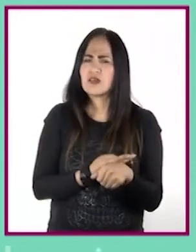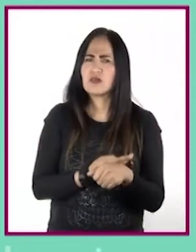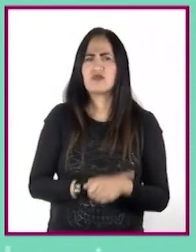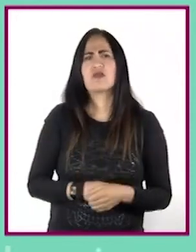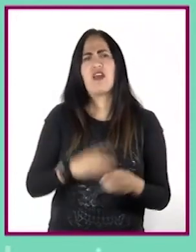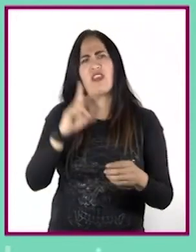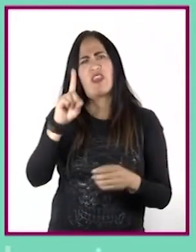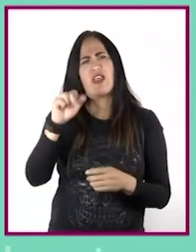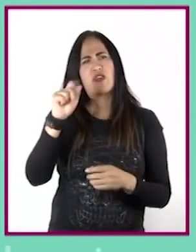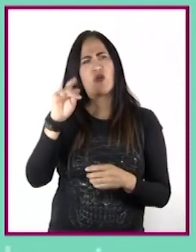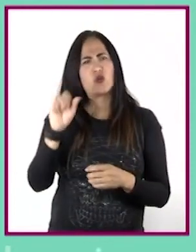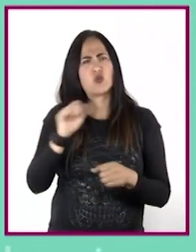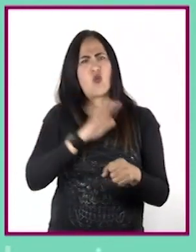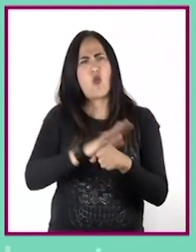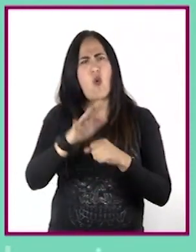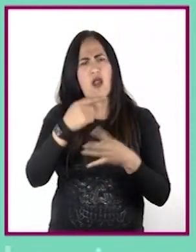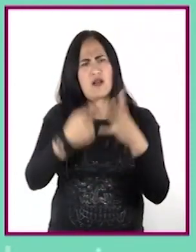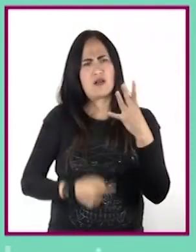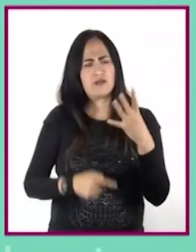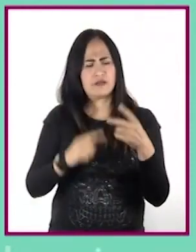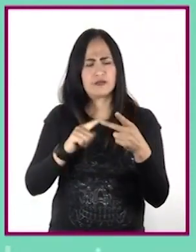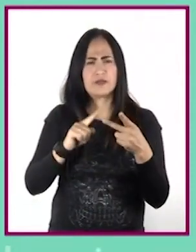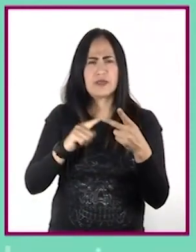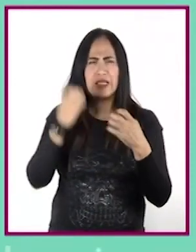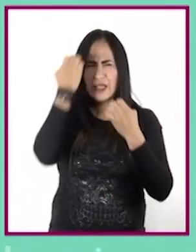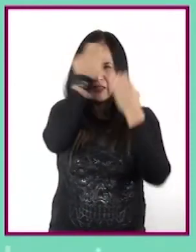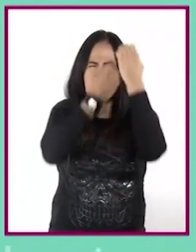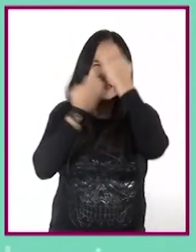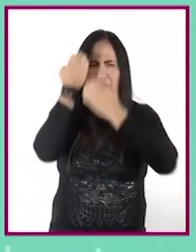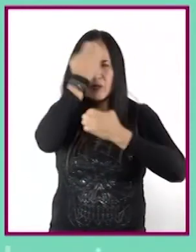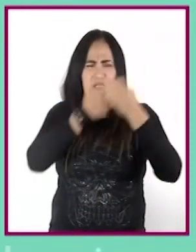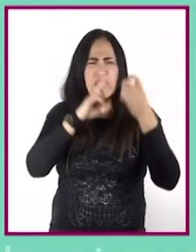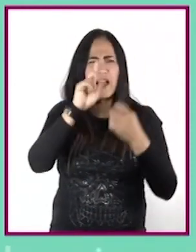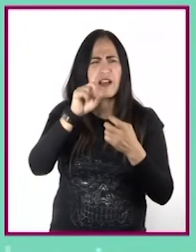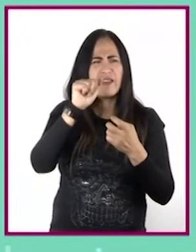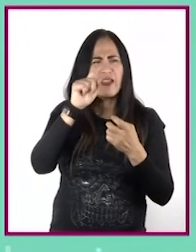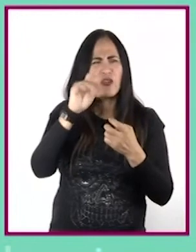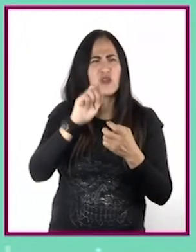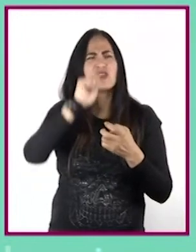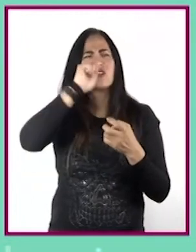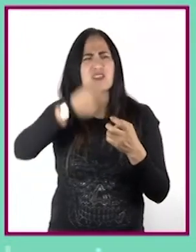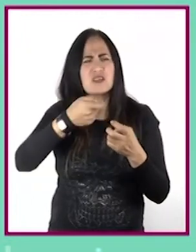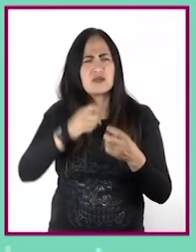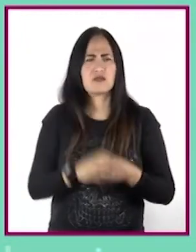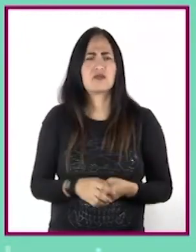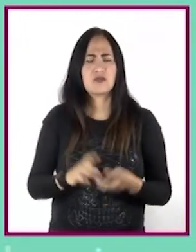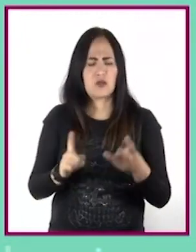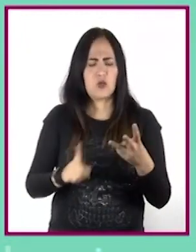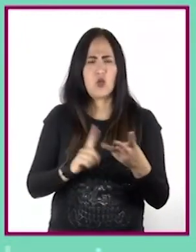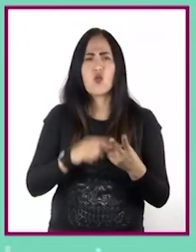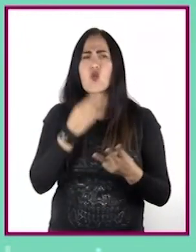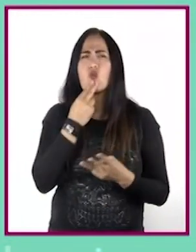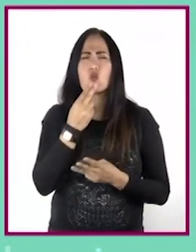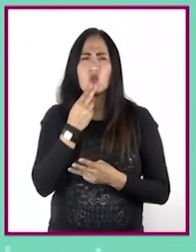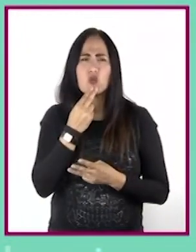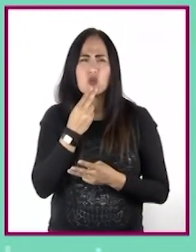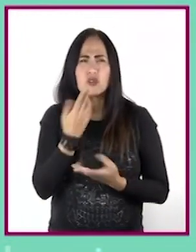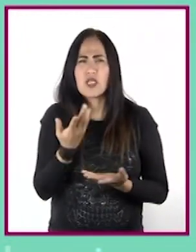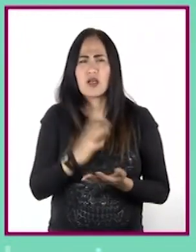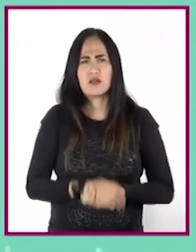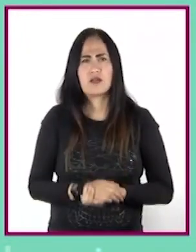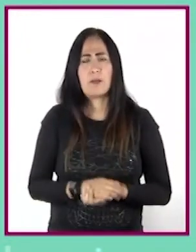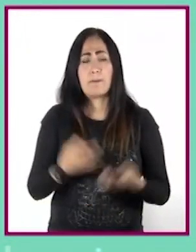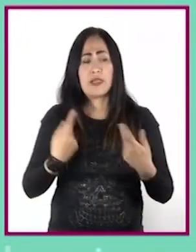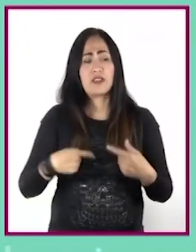son los datos? Análisis. ¿Qué significan esos datos? Utilidad. ¿Cómo puedes ayudar